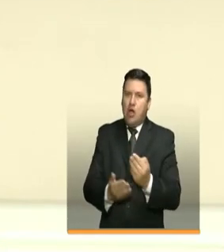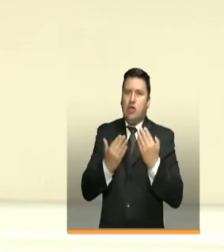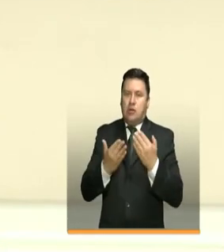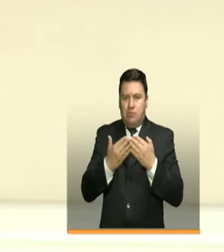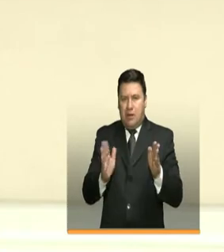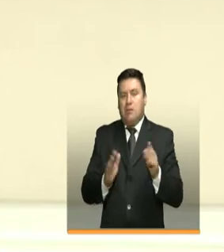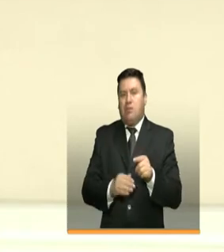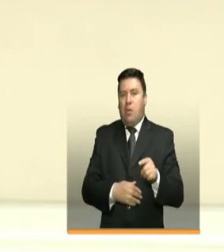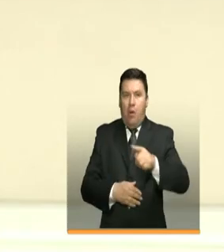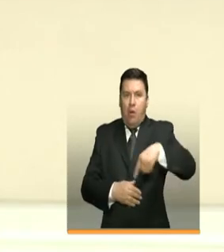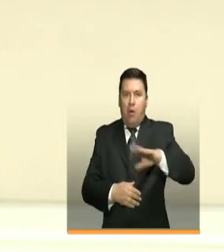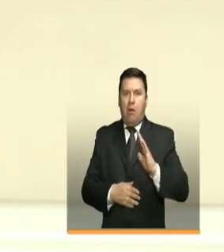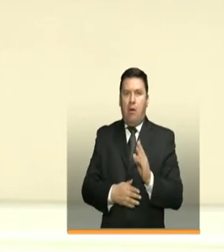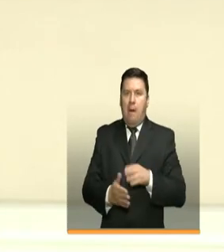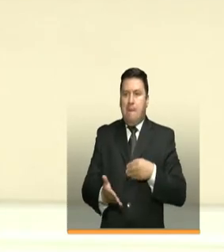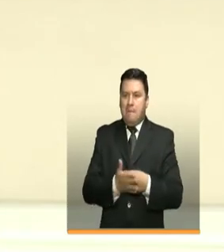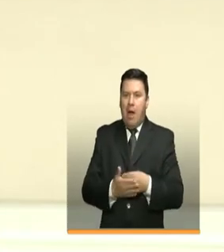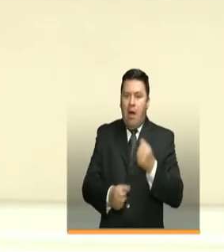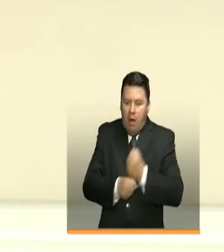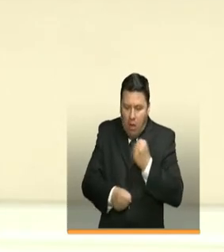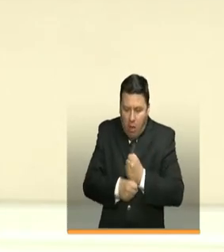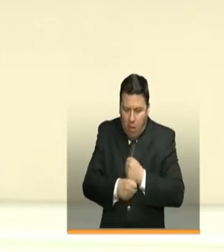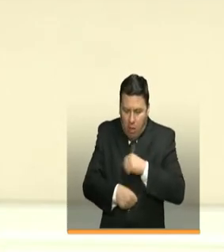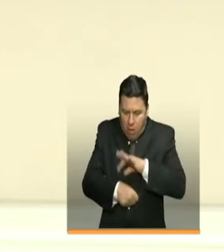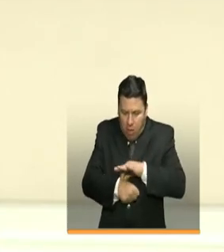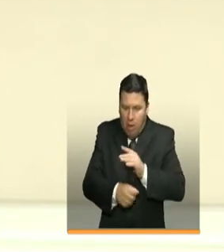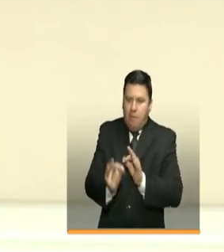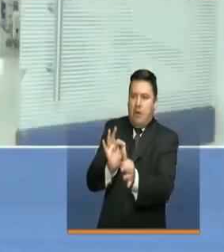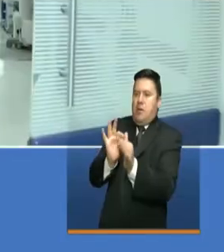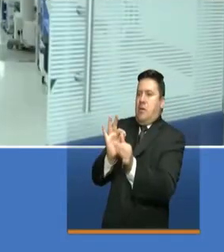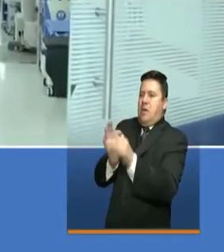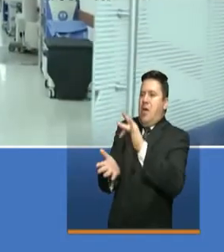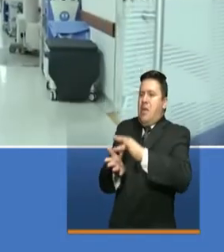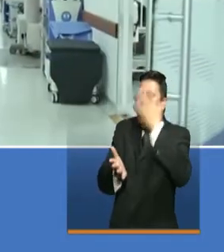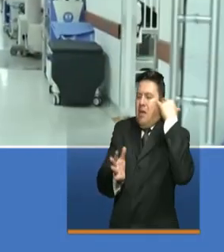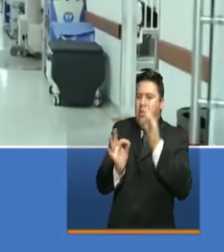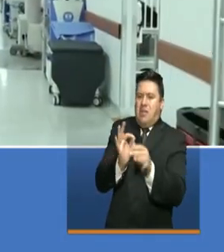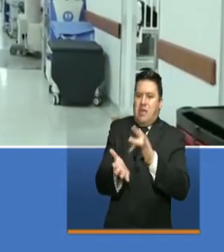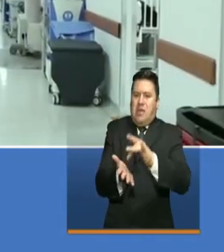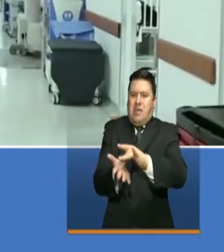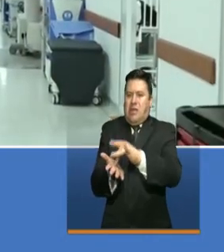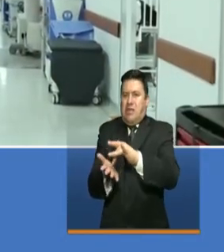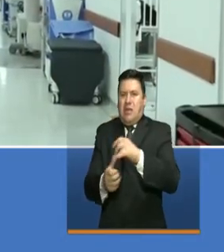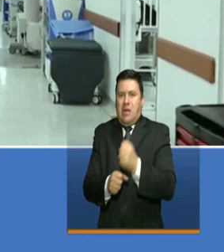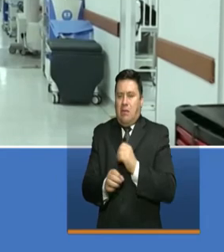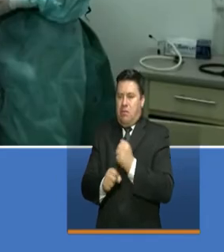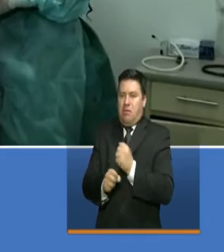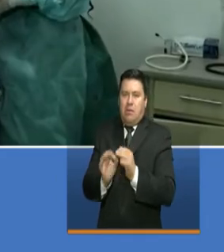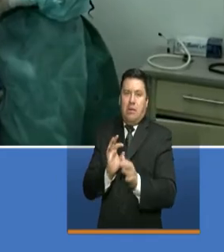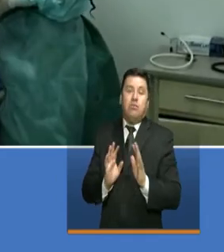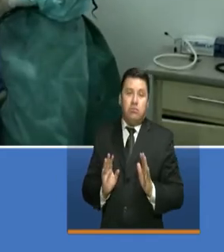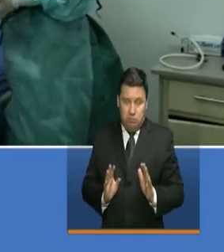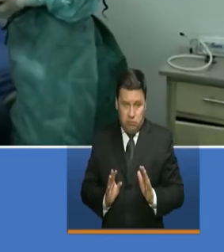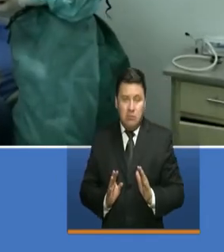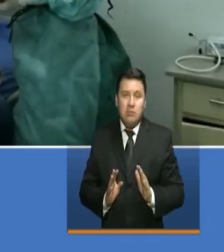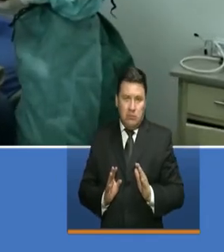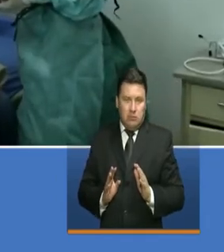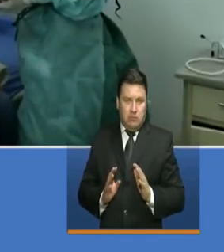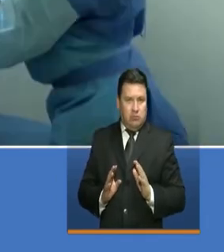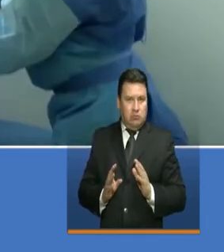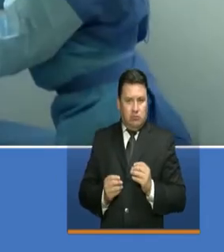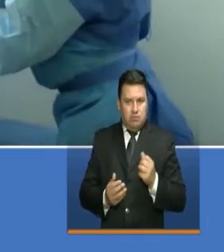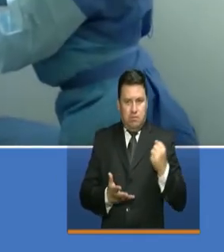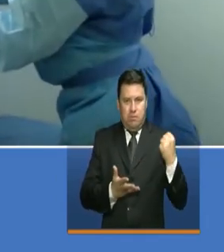permitir que puedan pagar a sus trabajadores, liberar muchas de las deudas que tienen con trabajadores y también apropiar